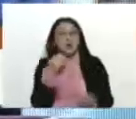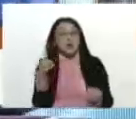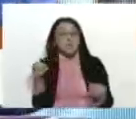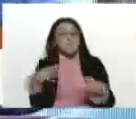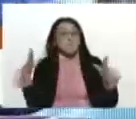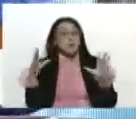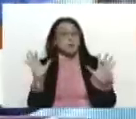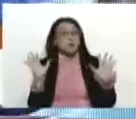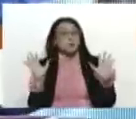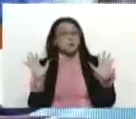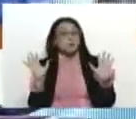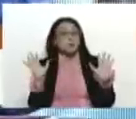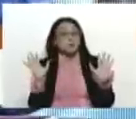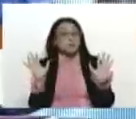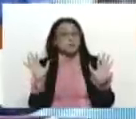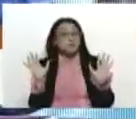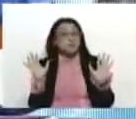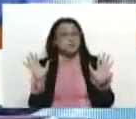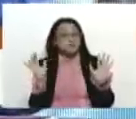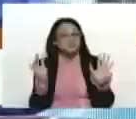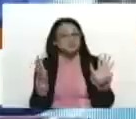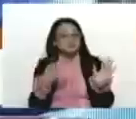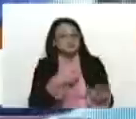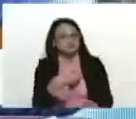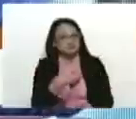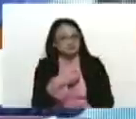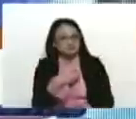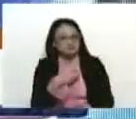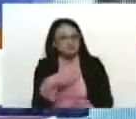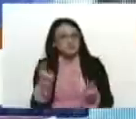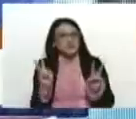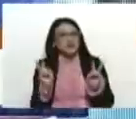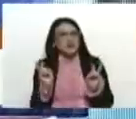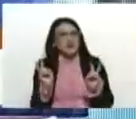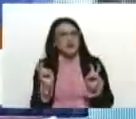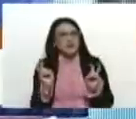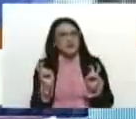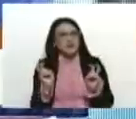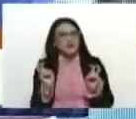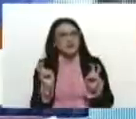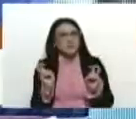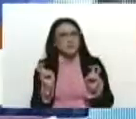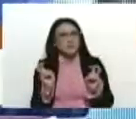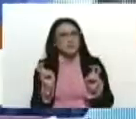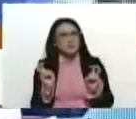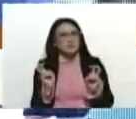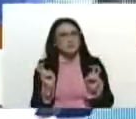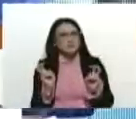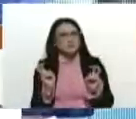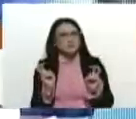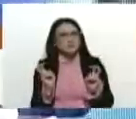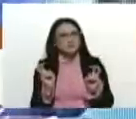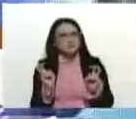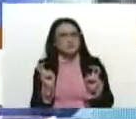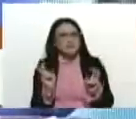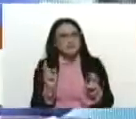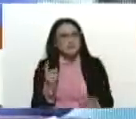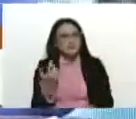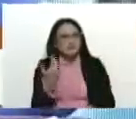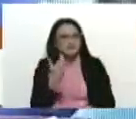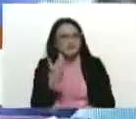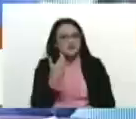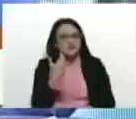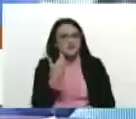sospechoso extremadamente sospechoso que solo podían se enfermaban